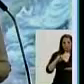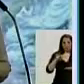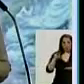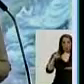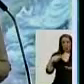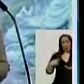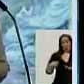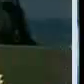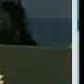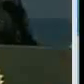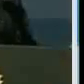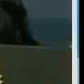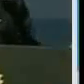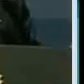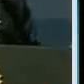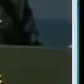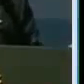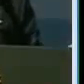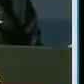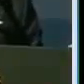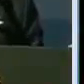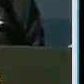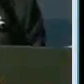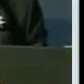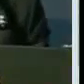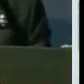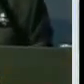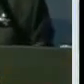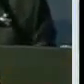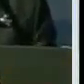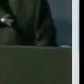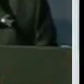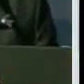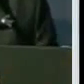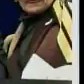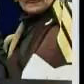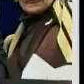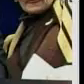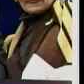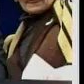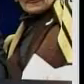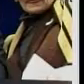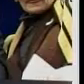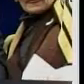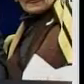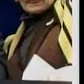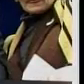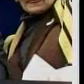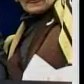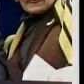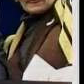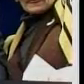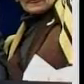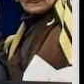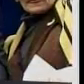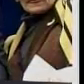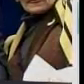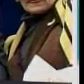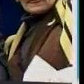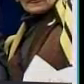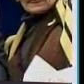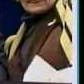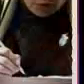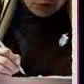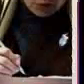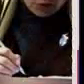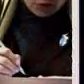eso, ellos logran el monopolio. O sea, siempre combatieron el monopolio, pero ellos arman un monopolio. Ahí estaban unidos, decís,